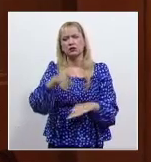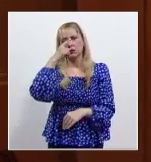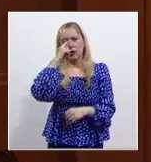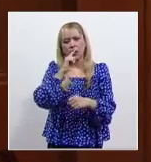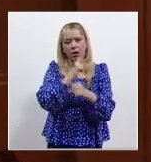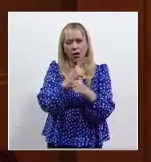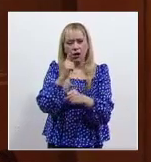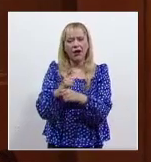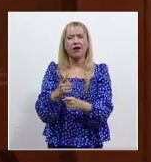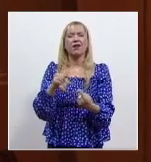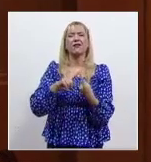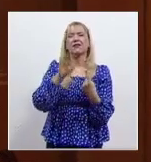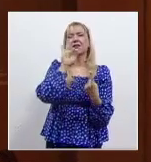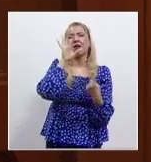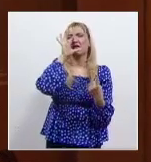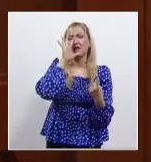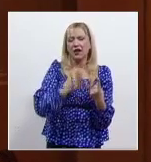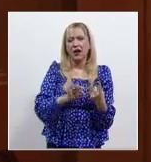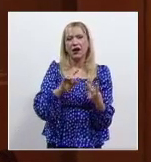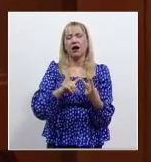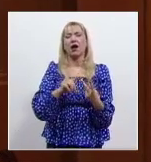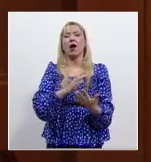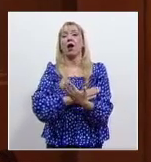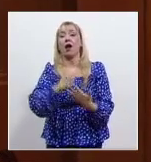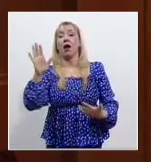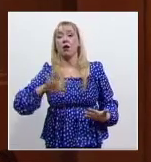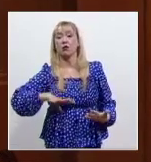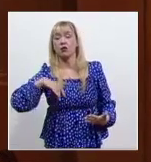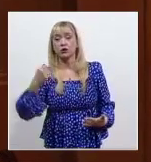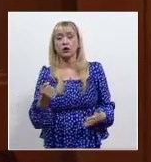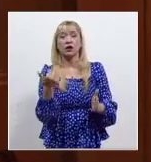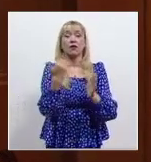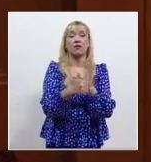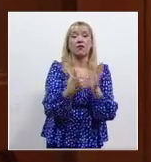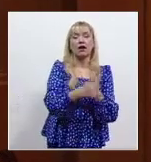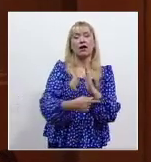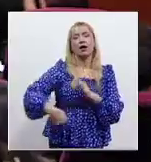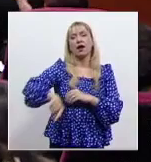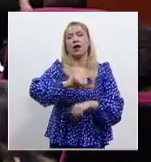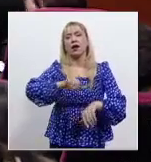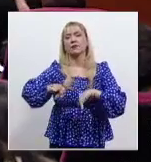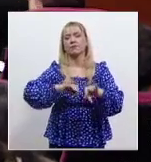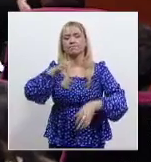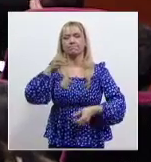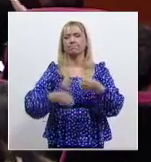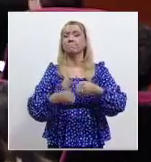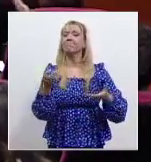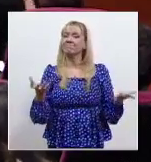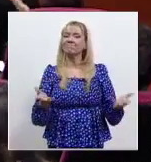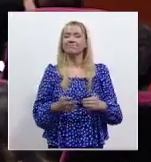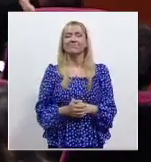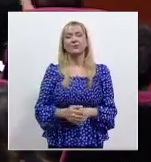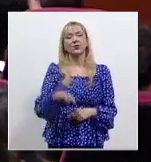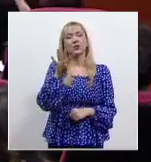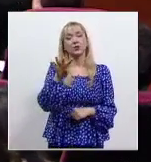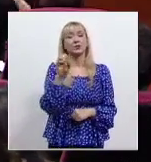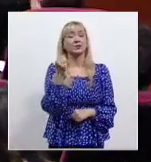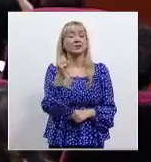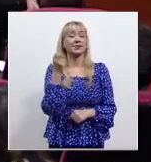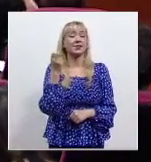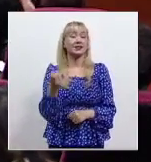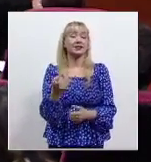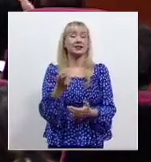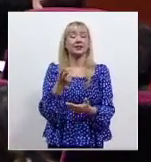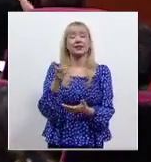las fallas, los excesos y las deficiencias del aparato judicial. El 19 de septiembre pasado,